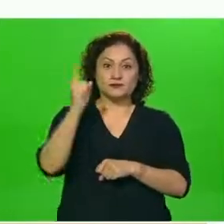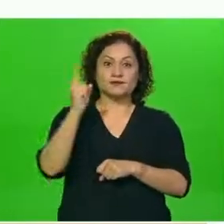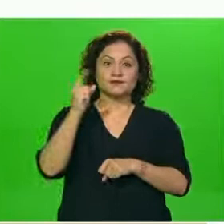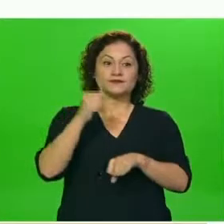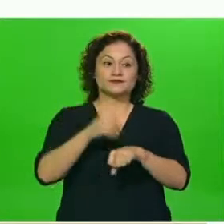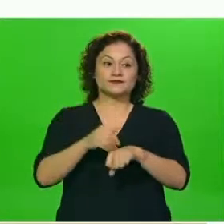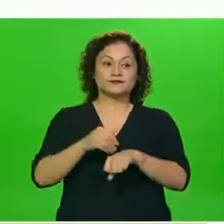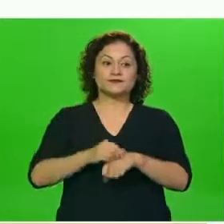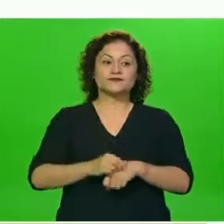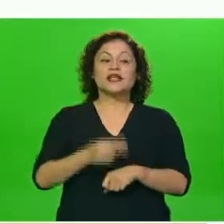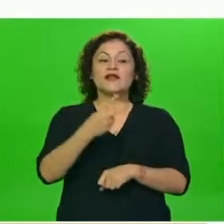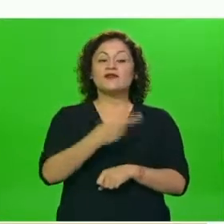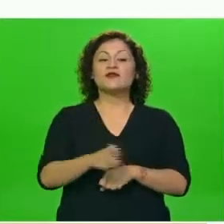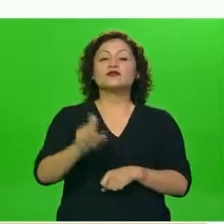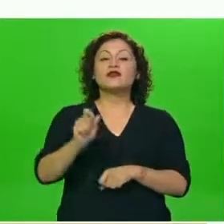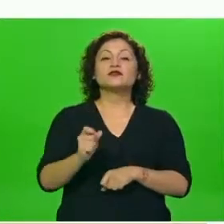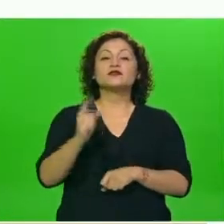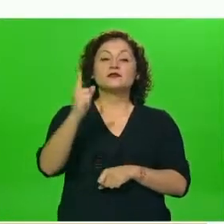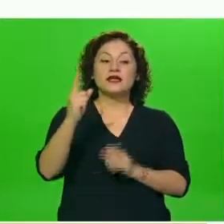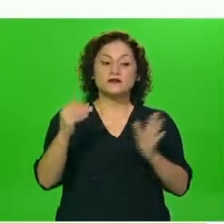de